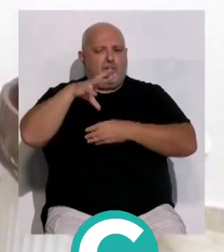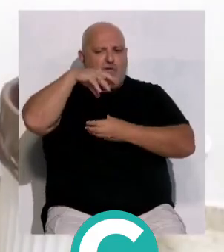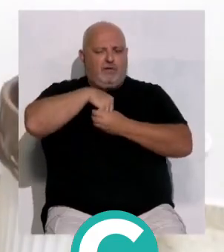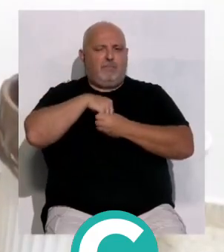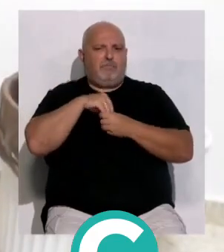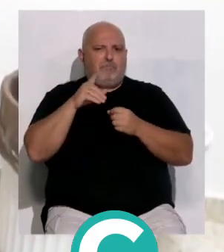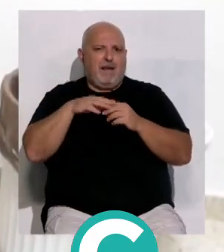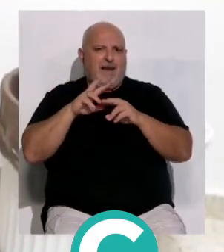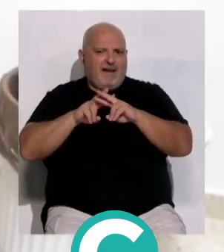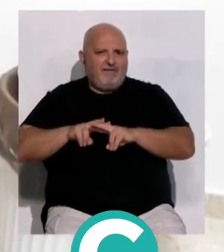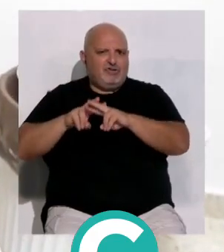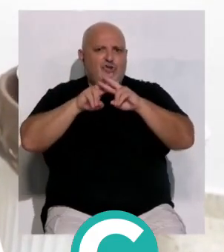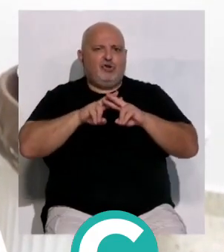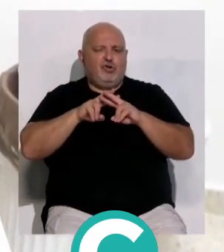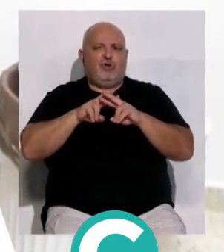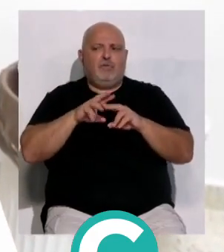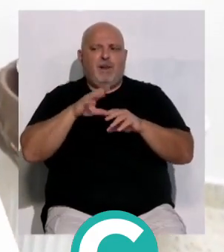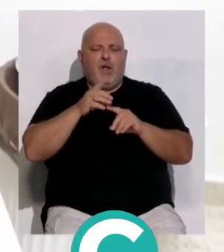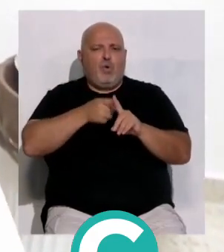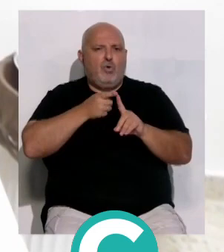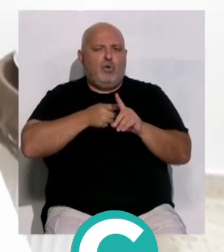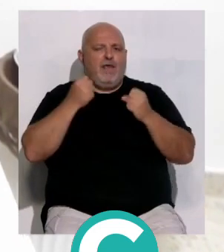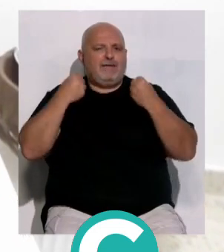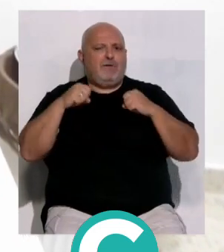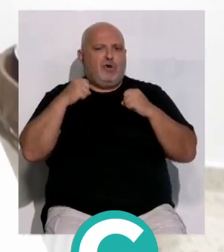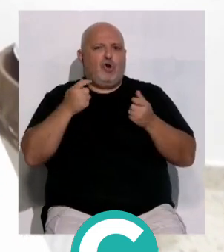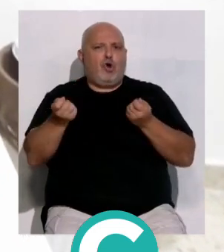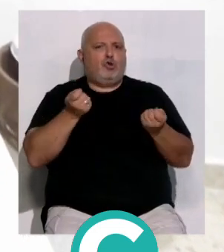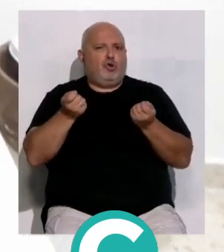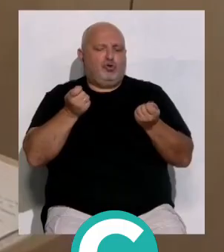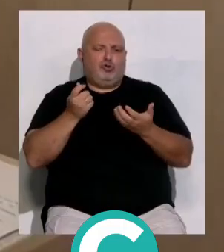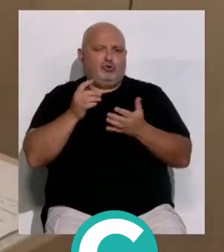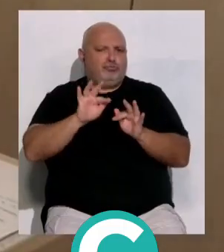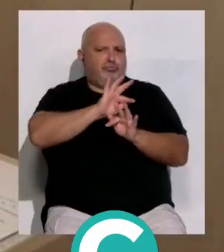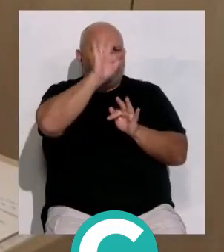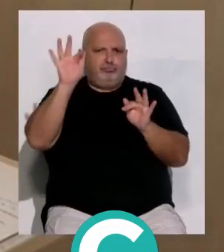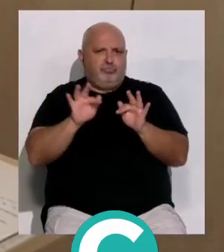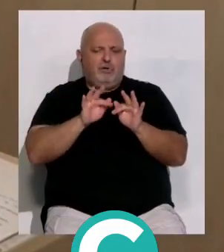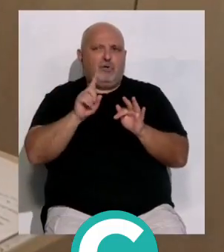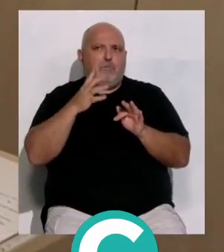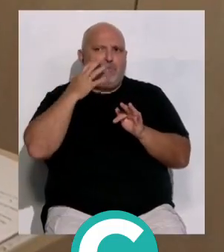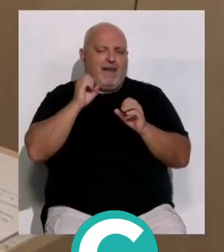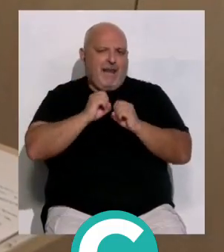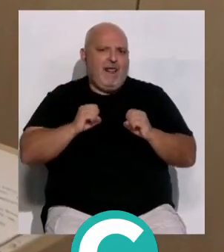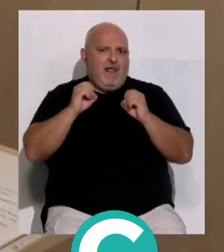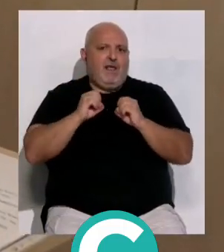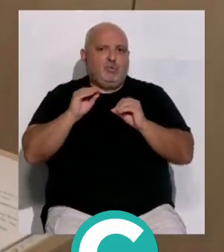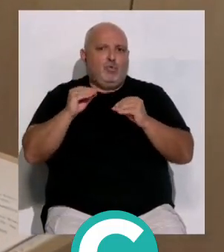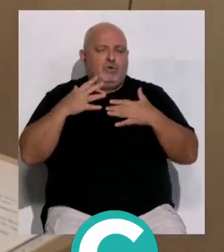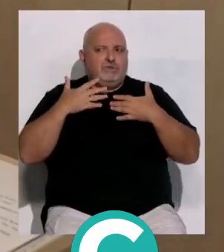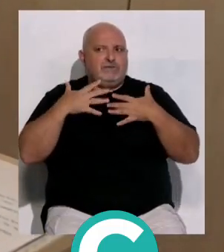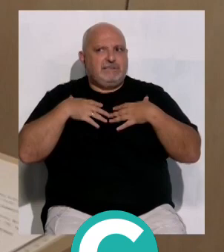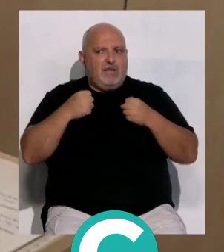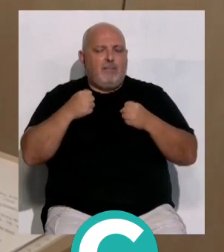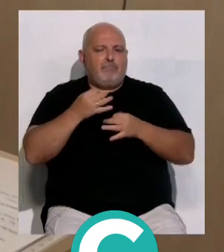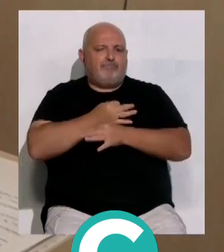especialista para su revisión y los elementos para realizar un entrenamiento controlado en todo momento, para que no sea peligroso para su salud y sí lo